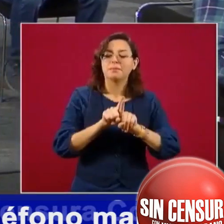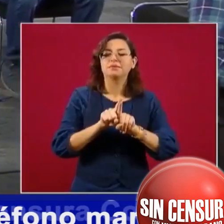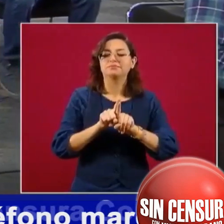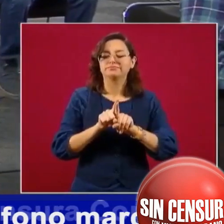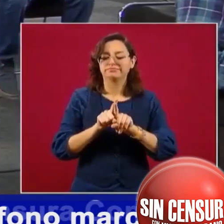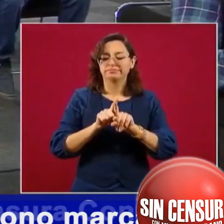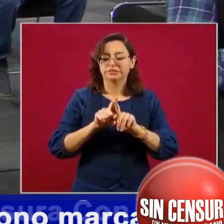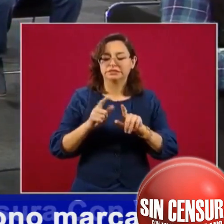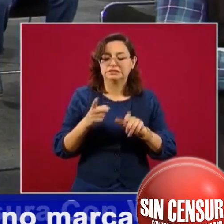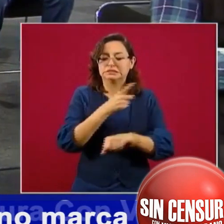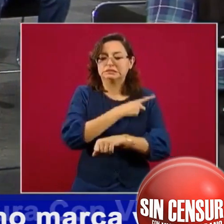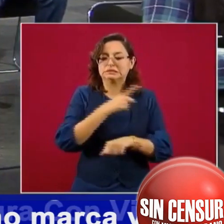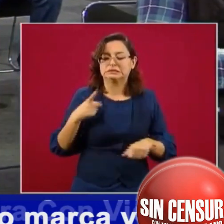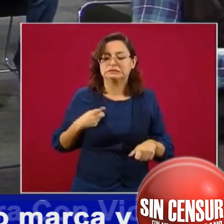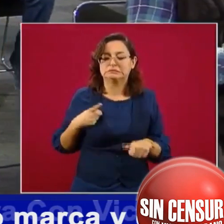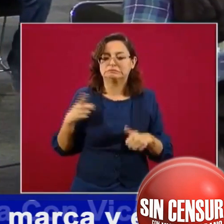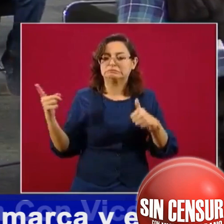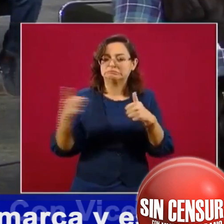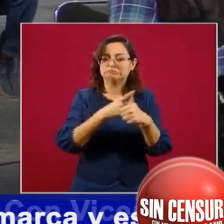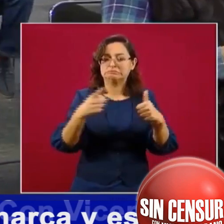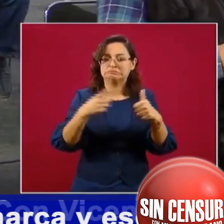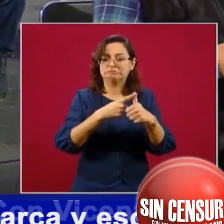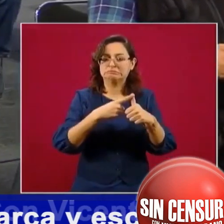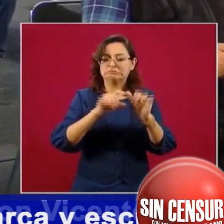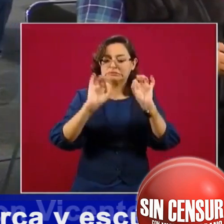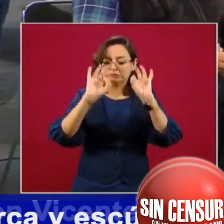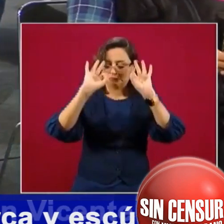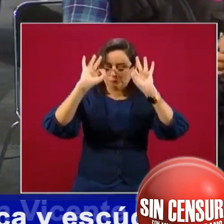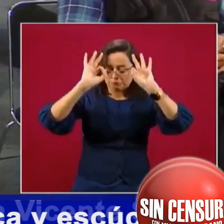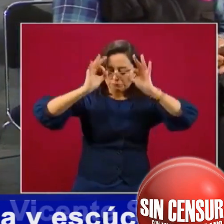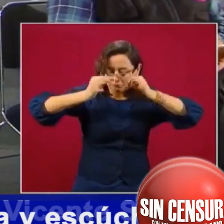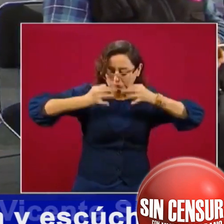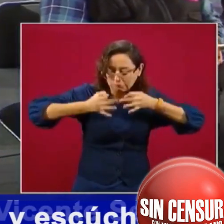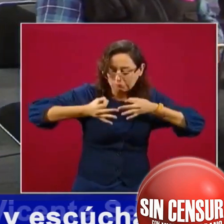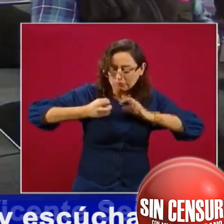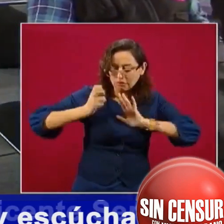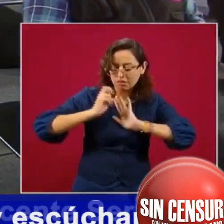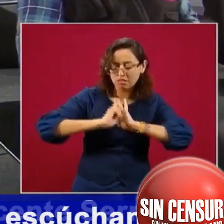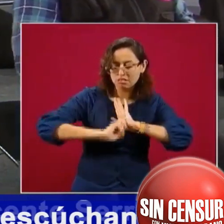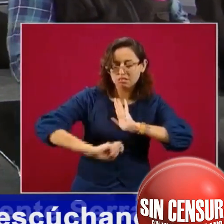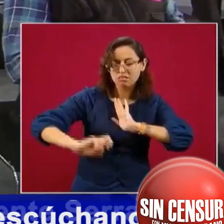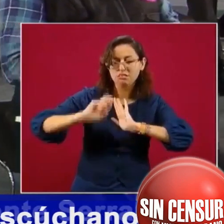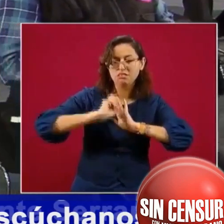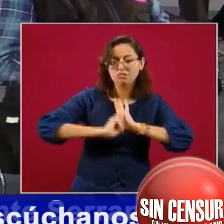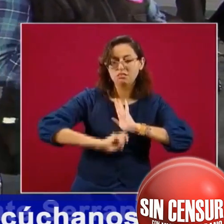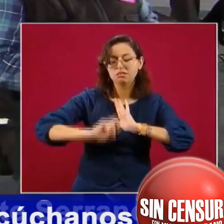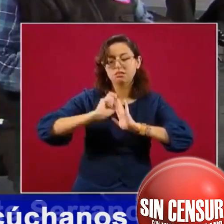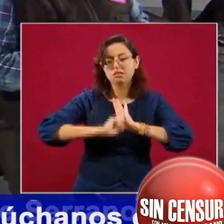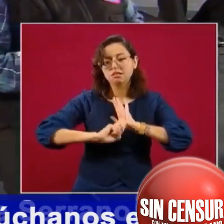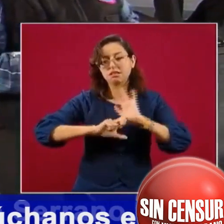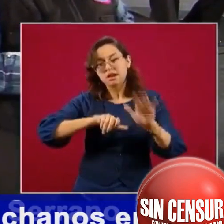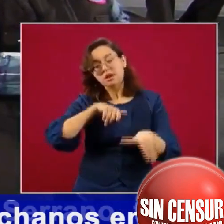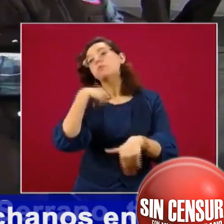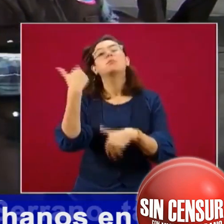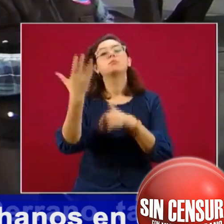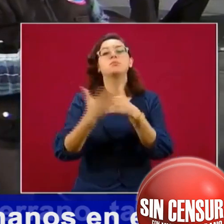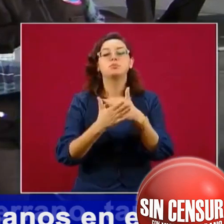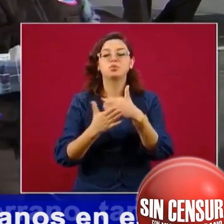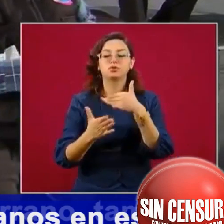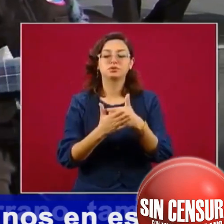una autocrítica, una revisión para el regreso a